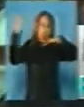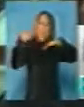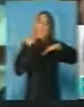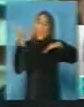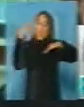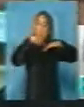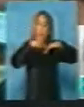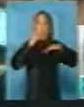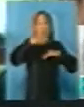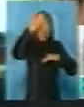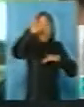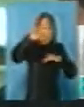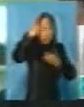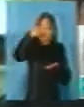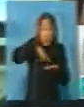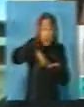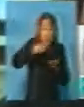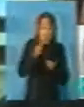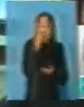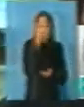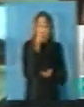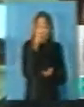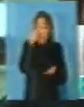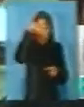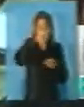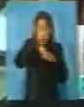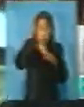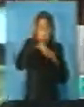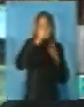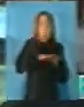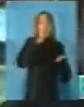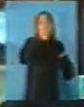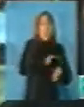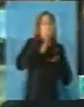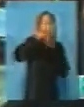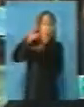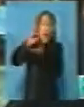pagar ese empréstito con los dineros que se recauden de la venta de energía.